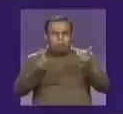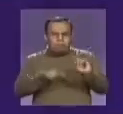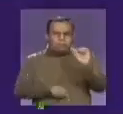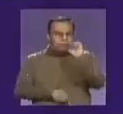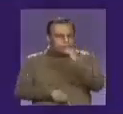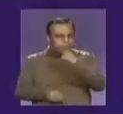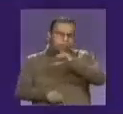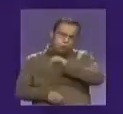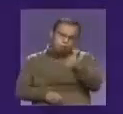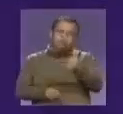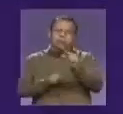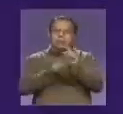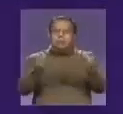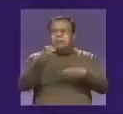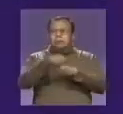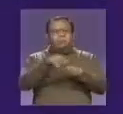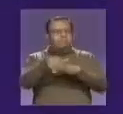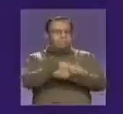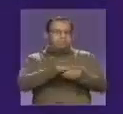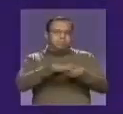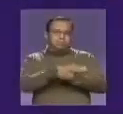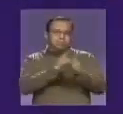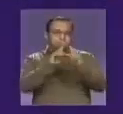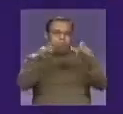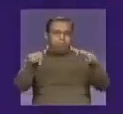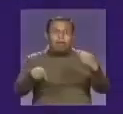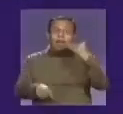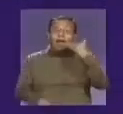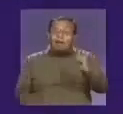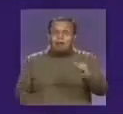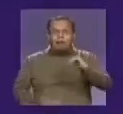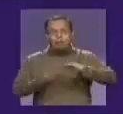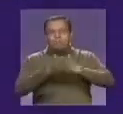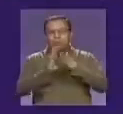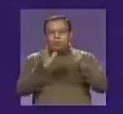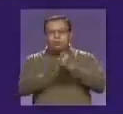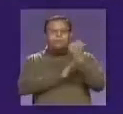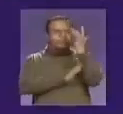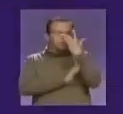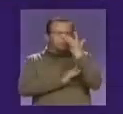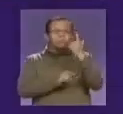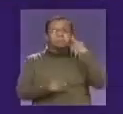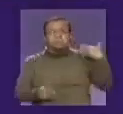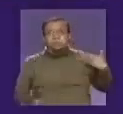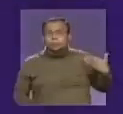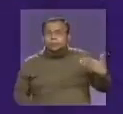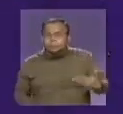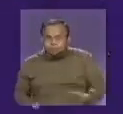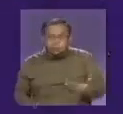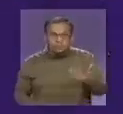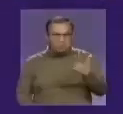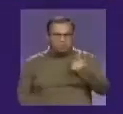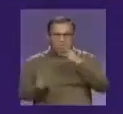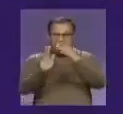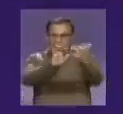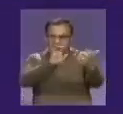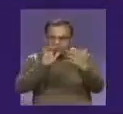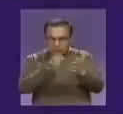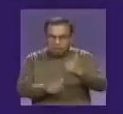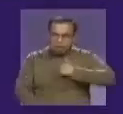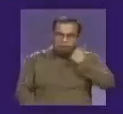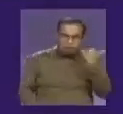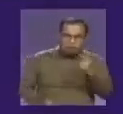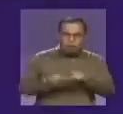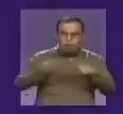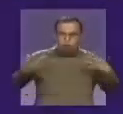sufrido otras violencias en medio de estos hechos de desplazamiento. Las mujeres negras fueron por mucho tiempo el botín de la guerra, el botín de